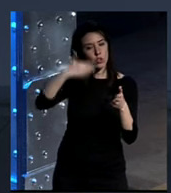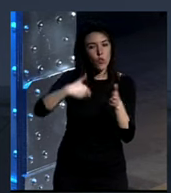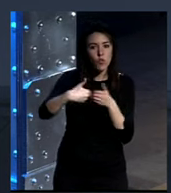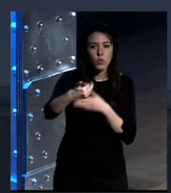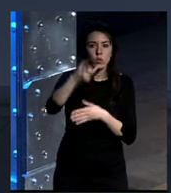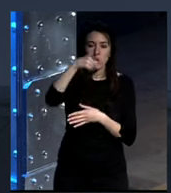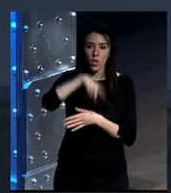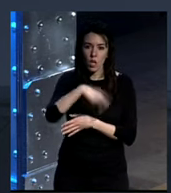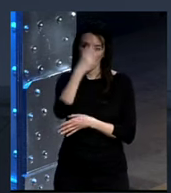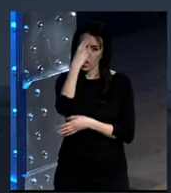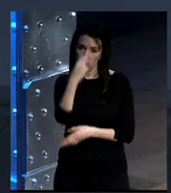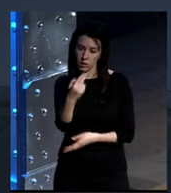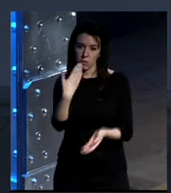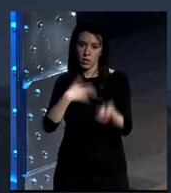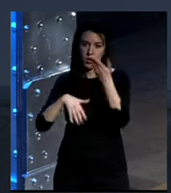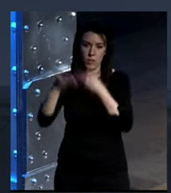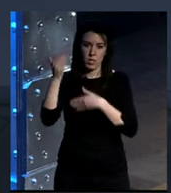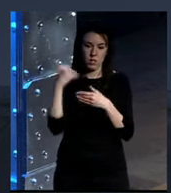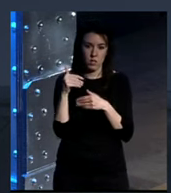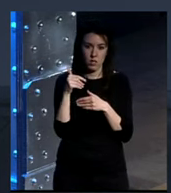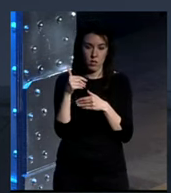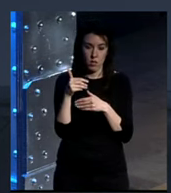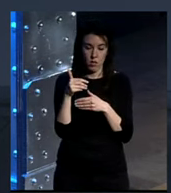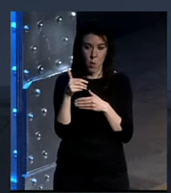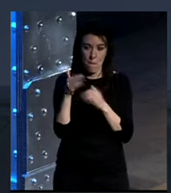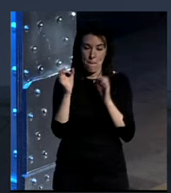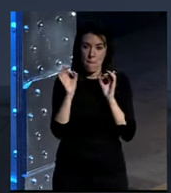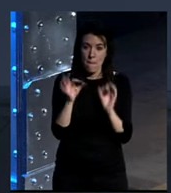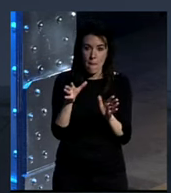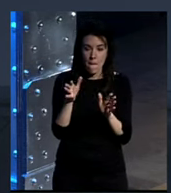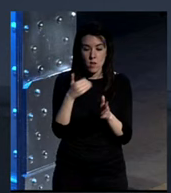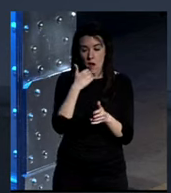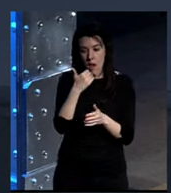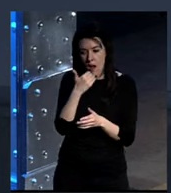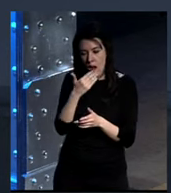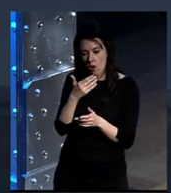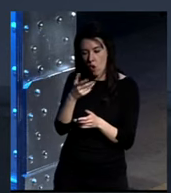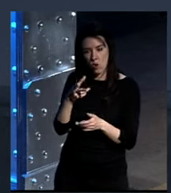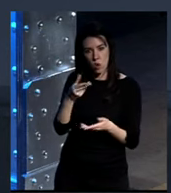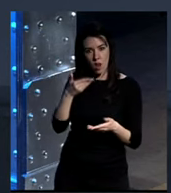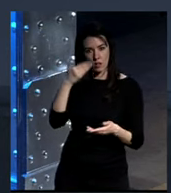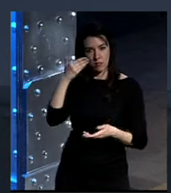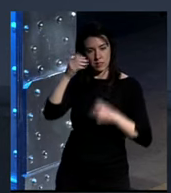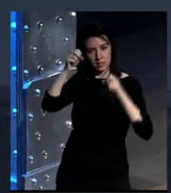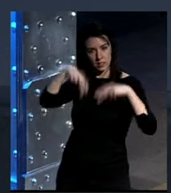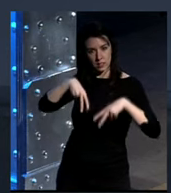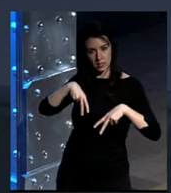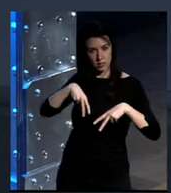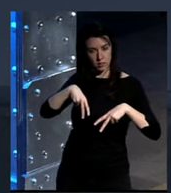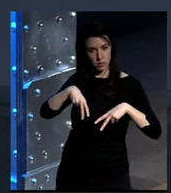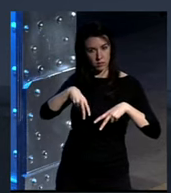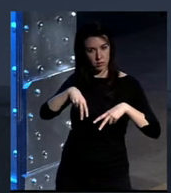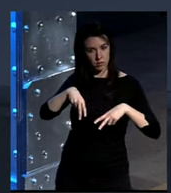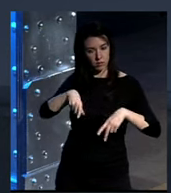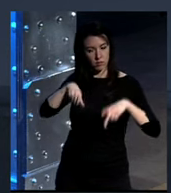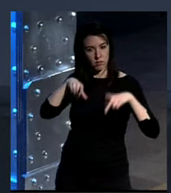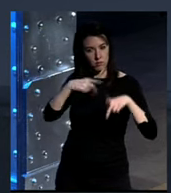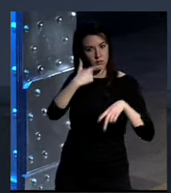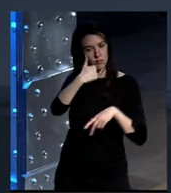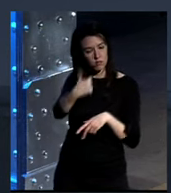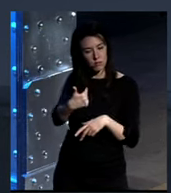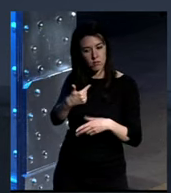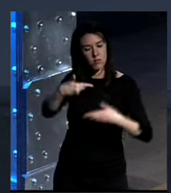el respeto por el pasado. Y sin quitarte ni un ápice de mérito, te digo, y estoy